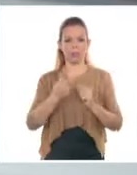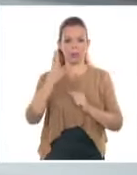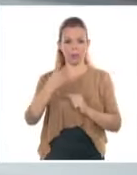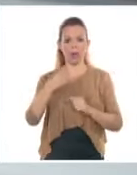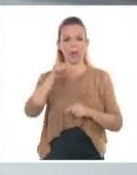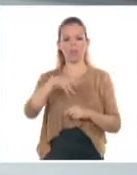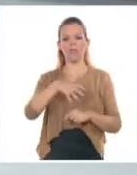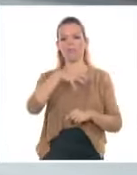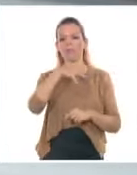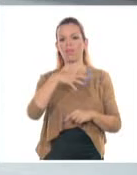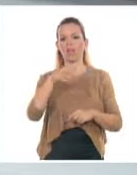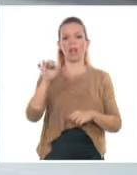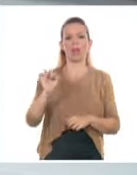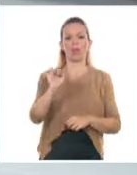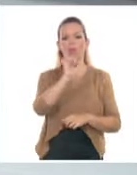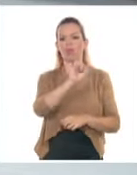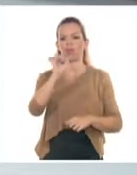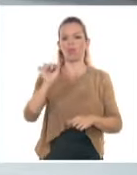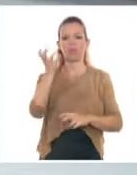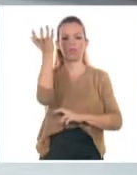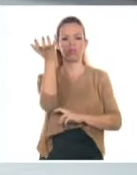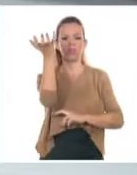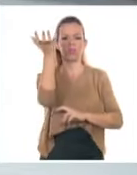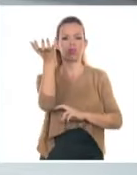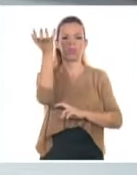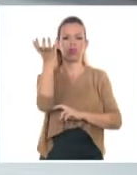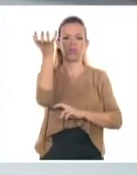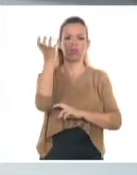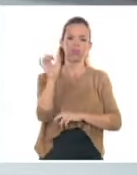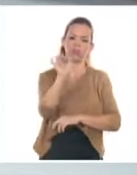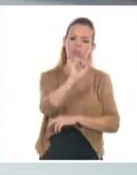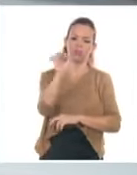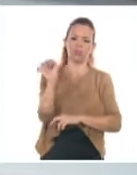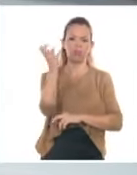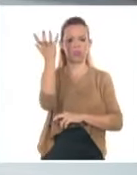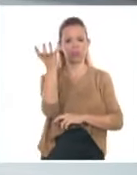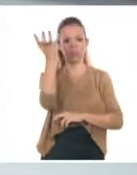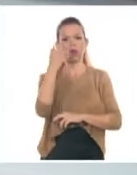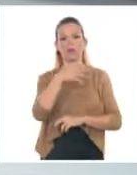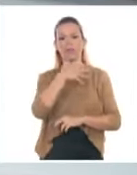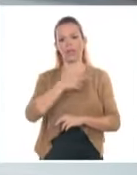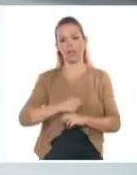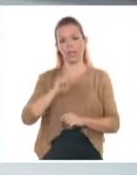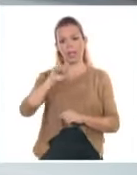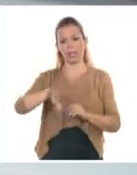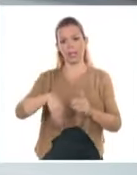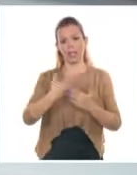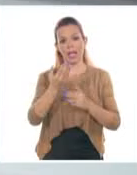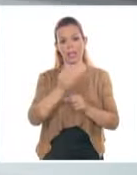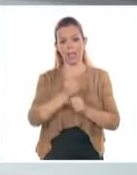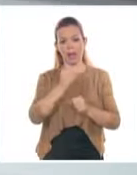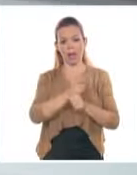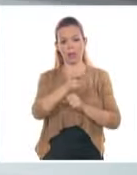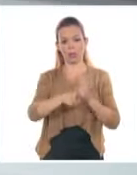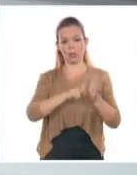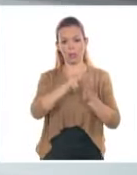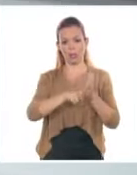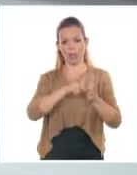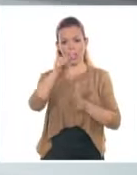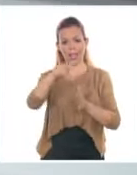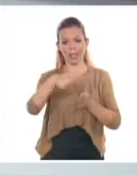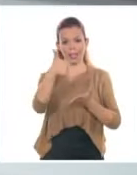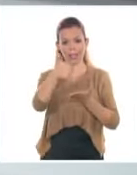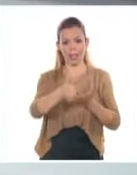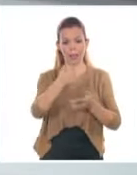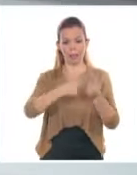soviética. Fue con motivo de ese acontecimiento que se instituyó en el país el Día del Trabajador Ferroviario y cuya sede nacional este año mereció la provincia